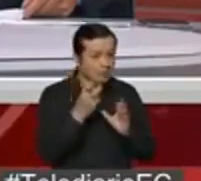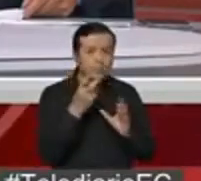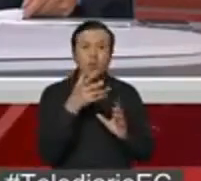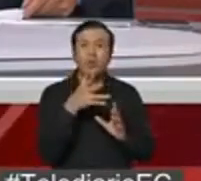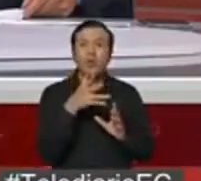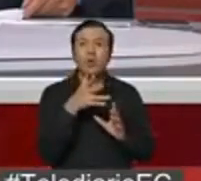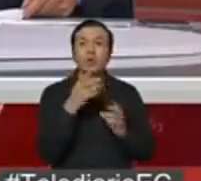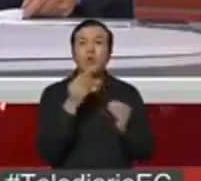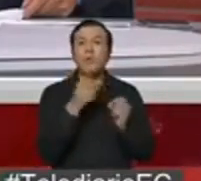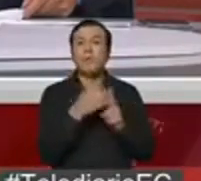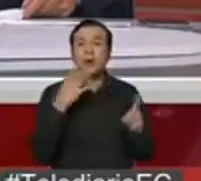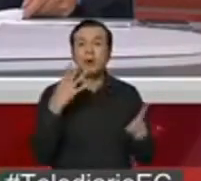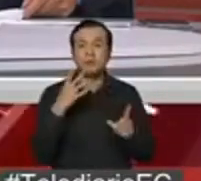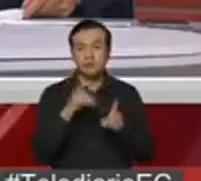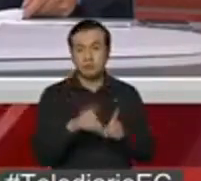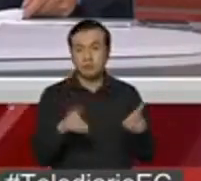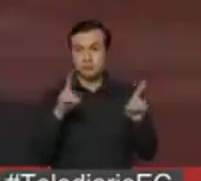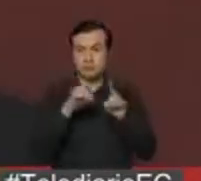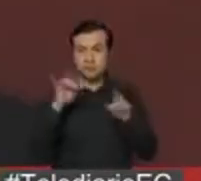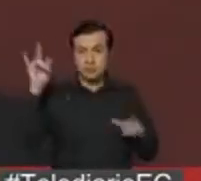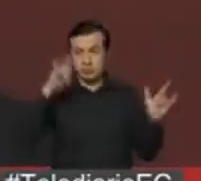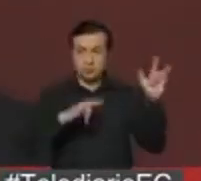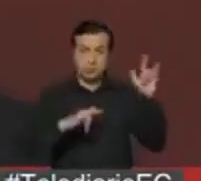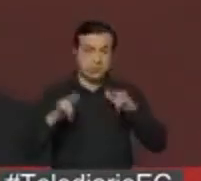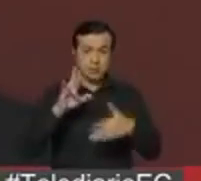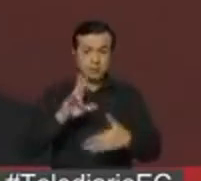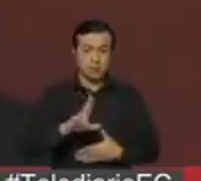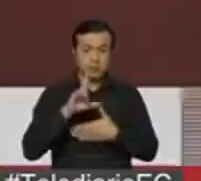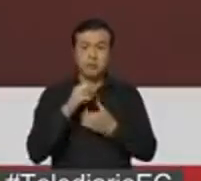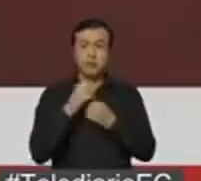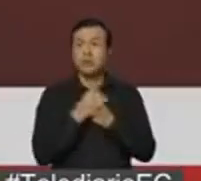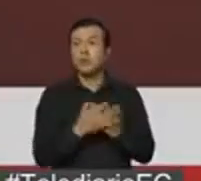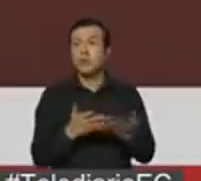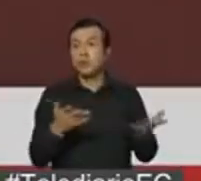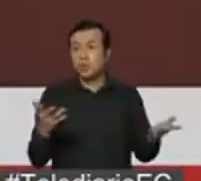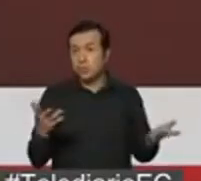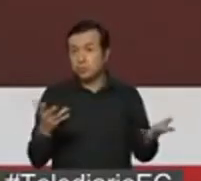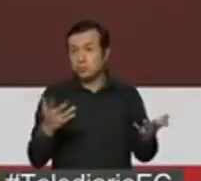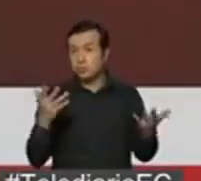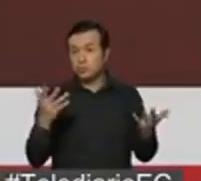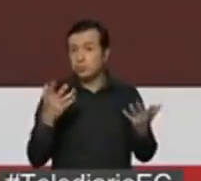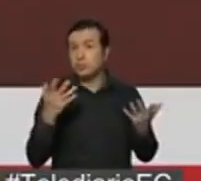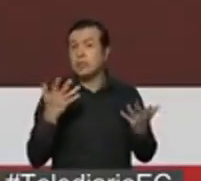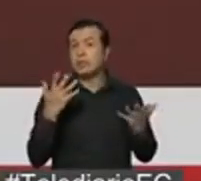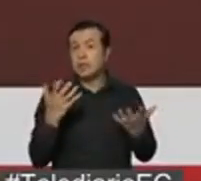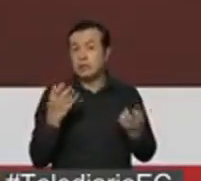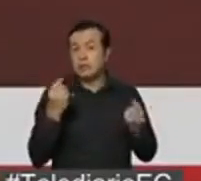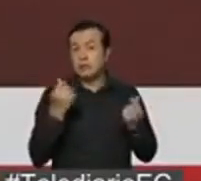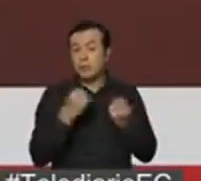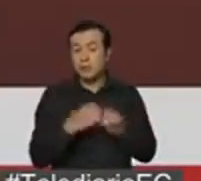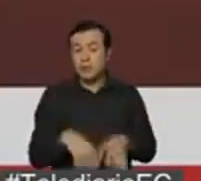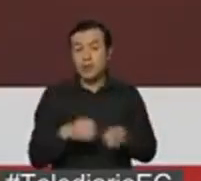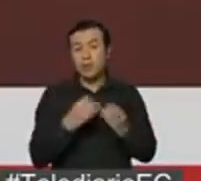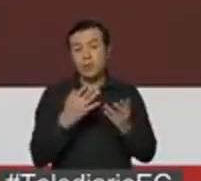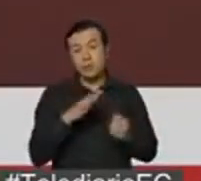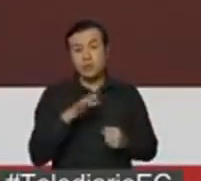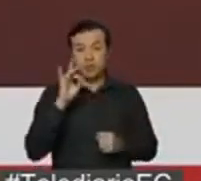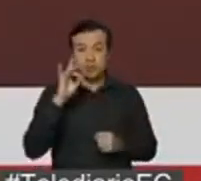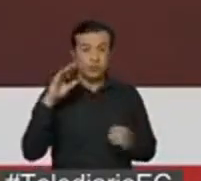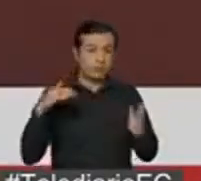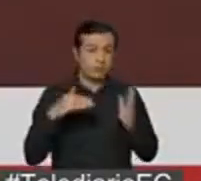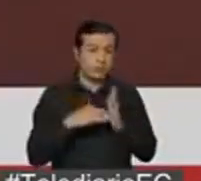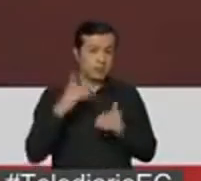Le puedo hablar en cifras del sector aéreo. En Latinoamérica básicamente se espera unas pérdidas de alrededor de 18